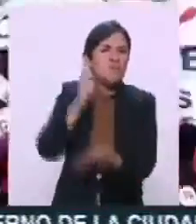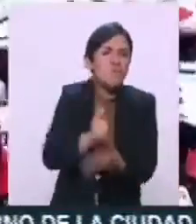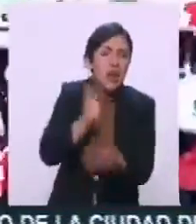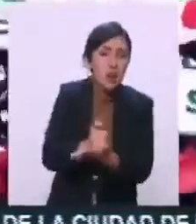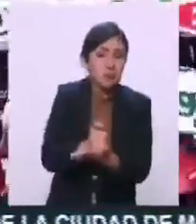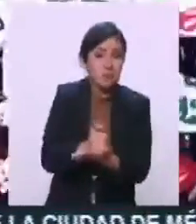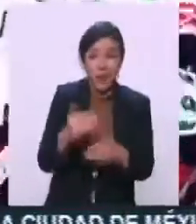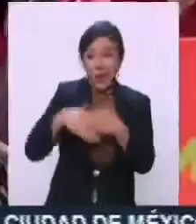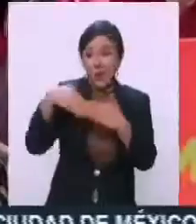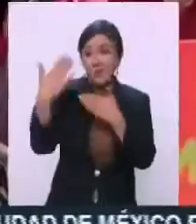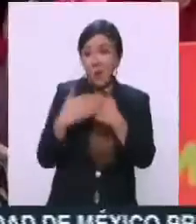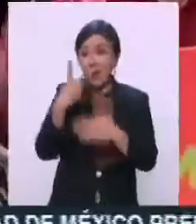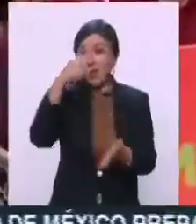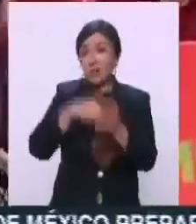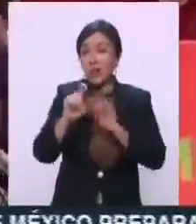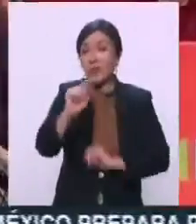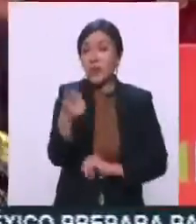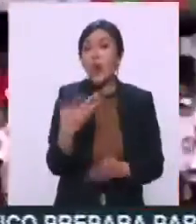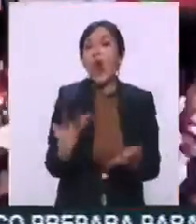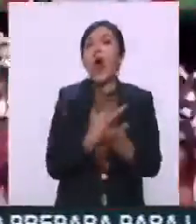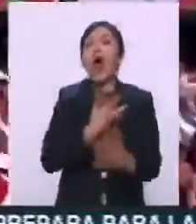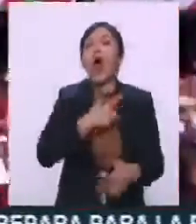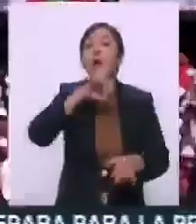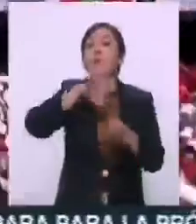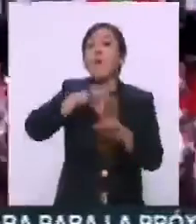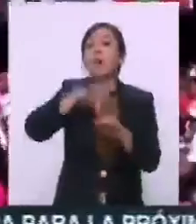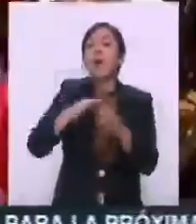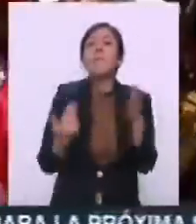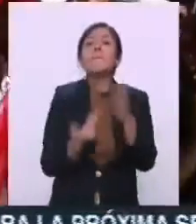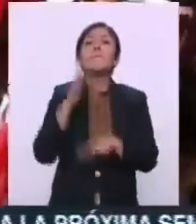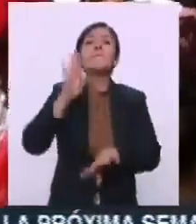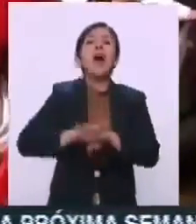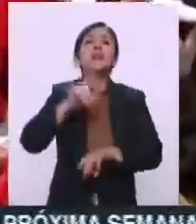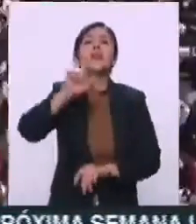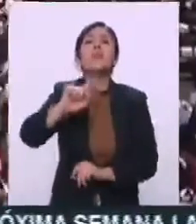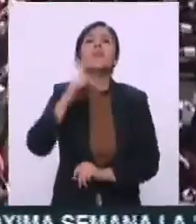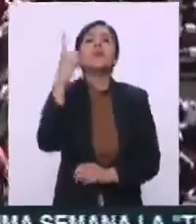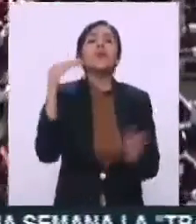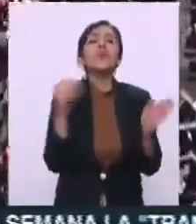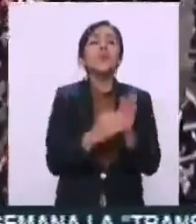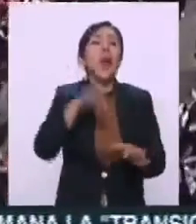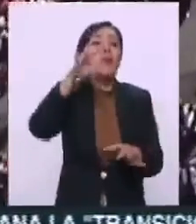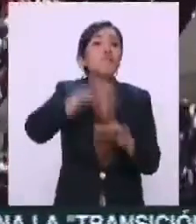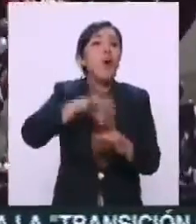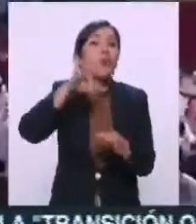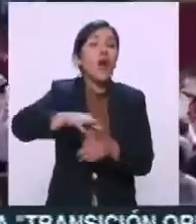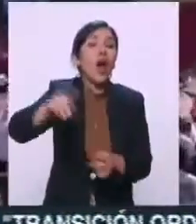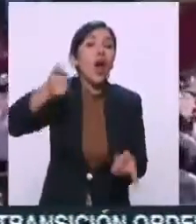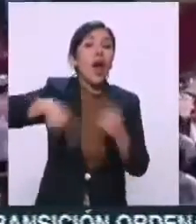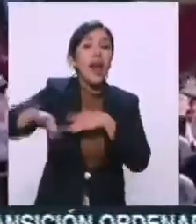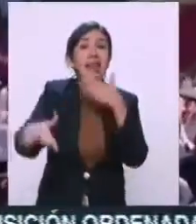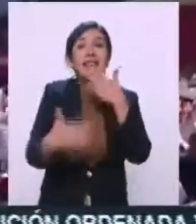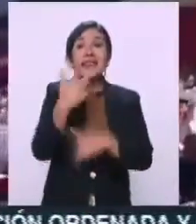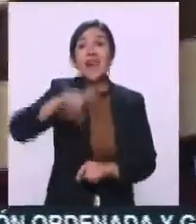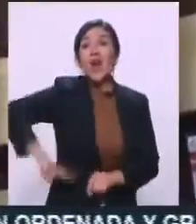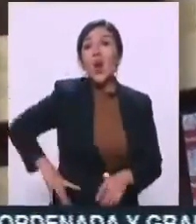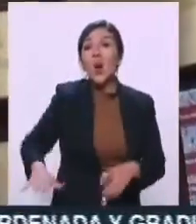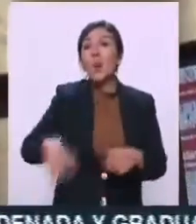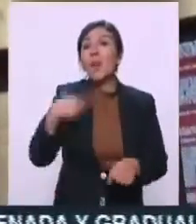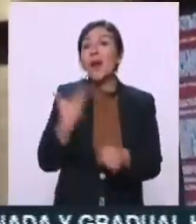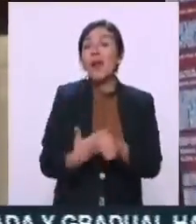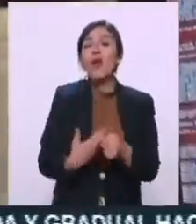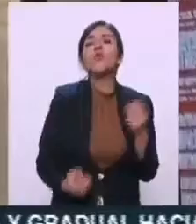el 2021 se disputarán más de 21,000 cargos de elección popular, entre ellos 15 gubernaturas y